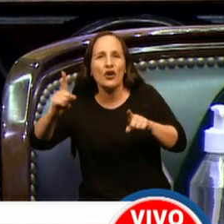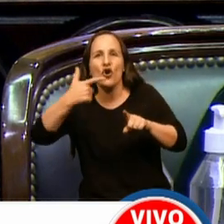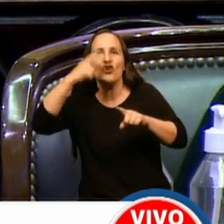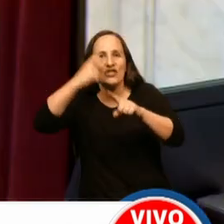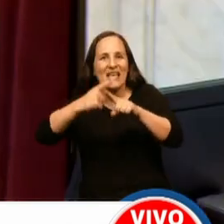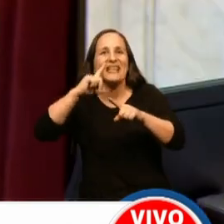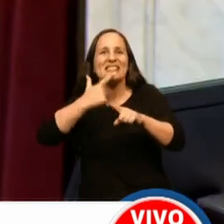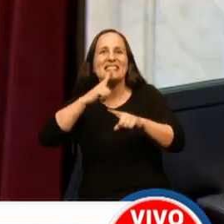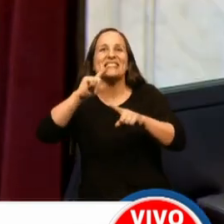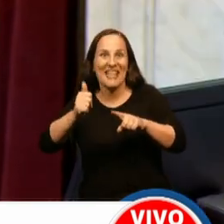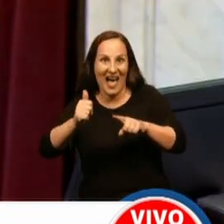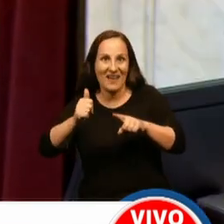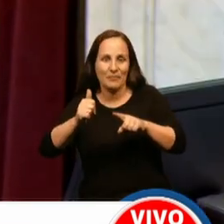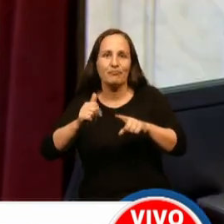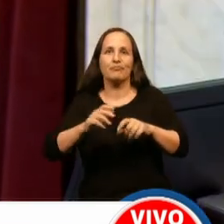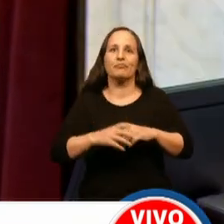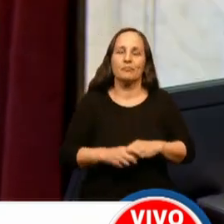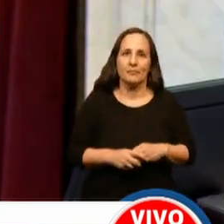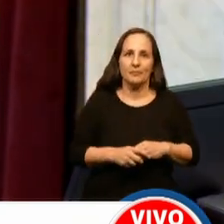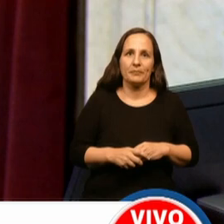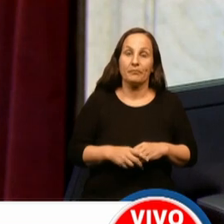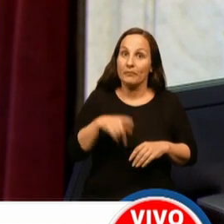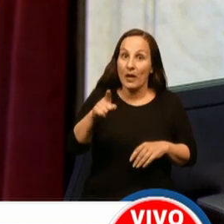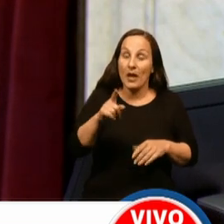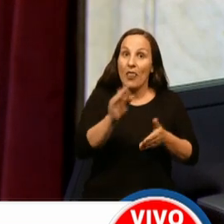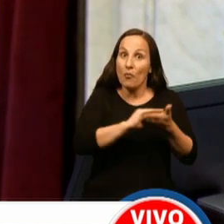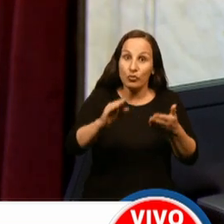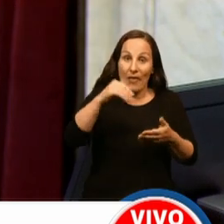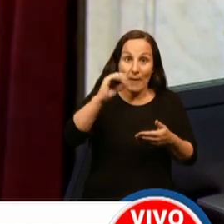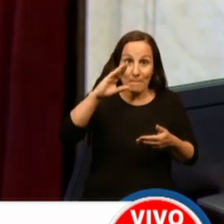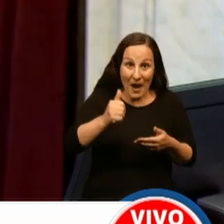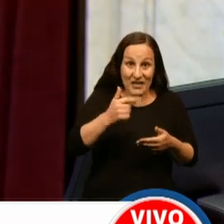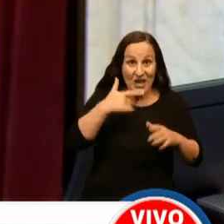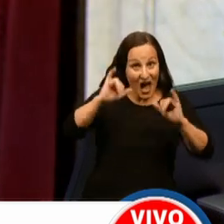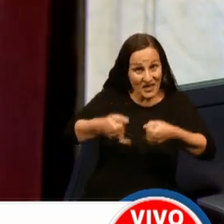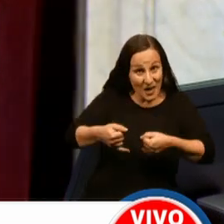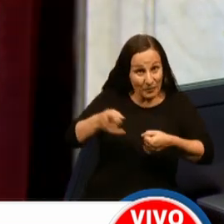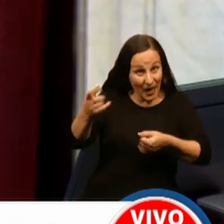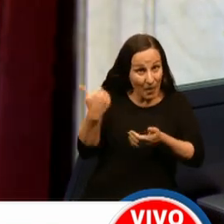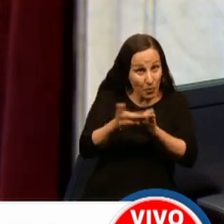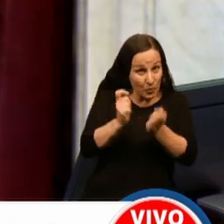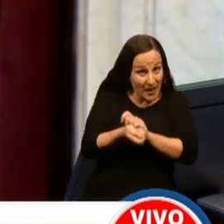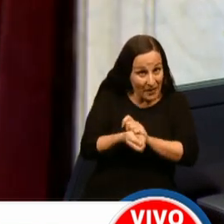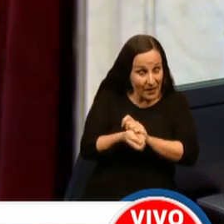diputada marcha acepta la modificación propuesta por la diputada banfi